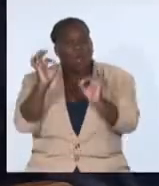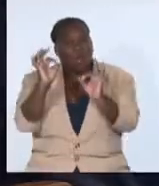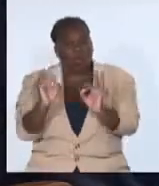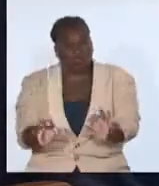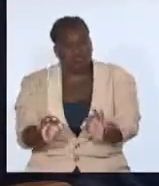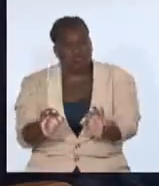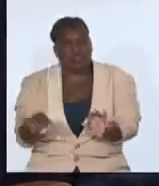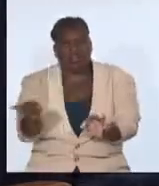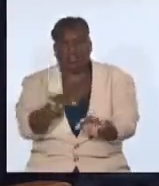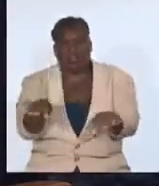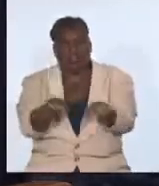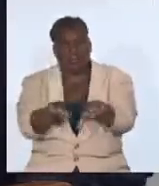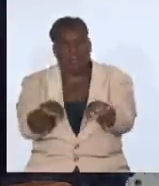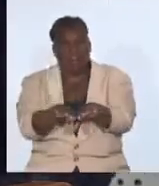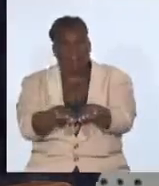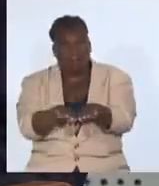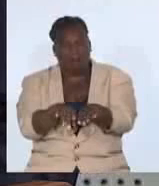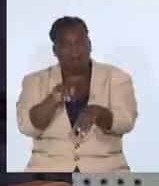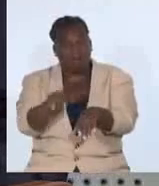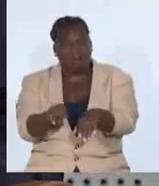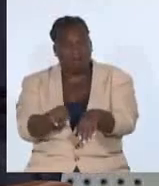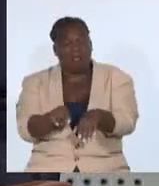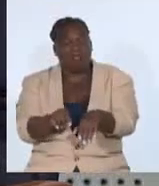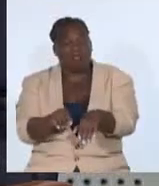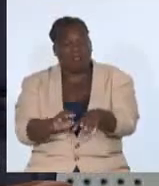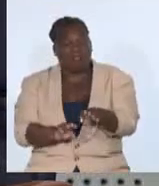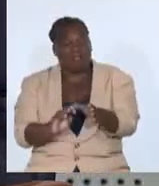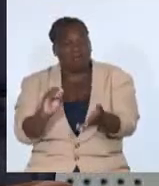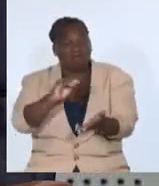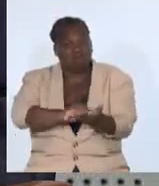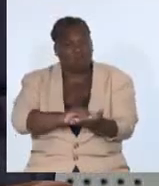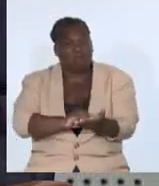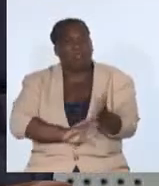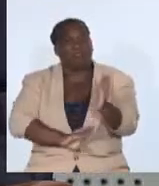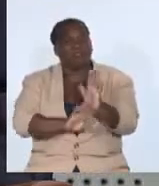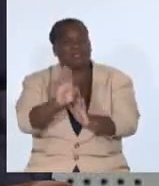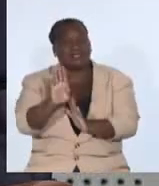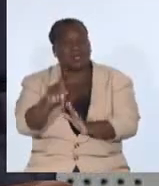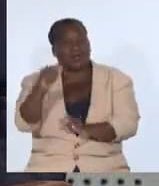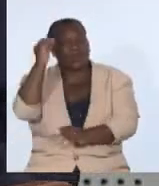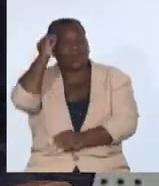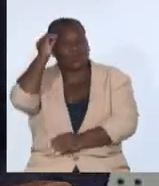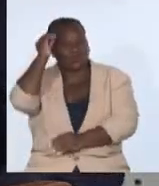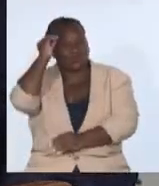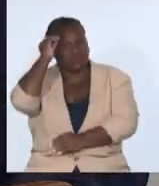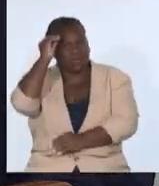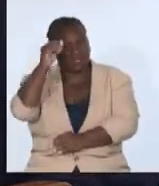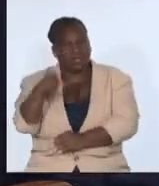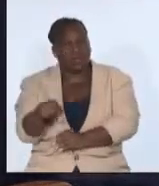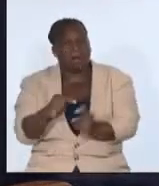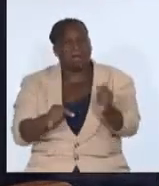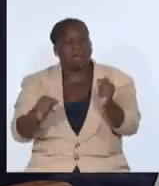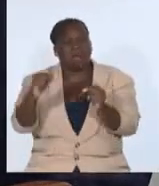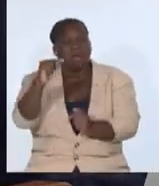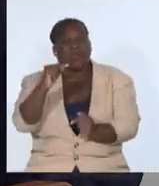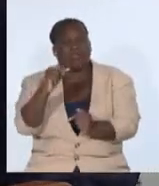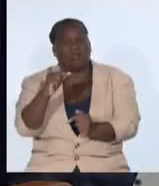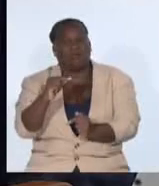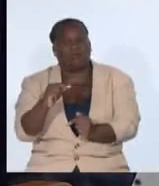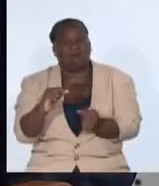que coloca el desarrollo basado en el conocimiento donde corresponde en el centro de las prioridades del sistema